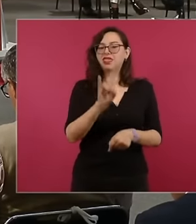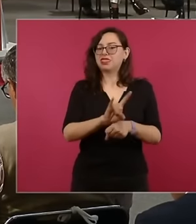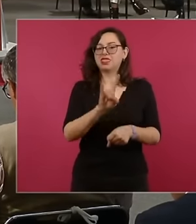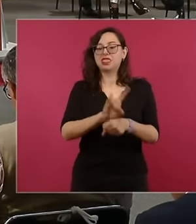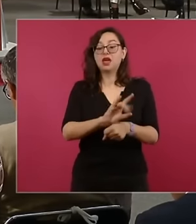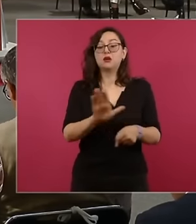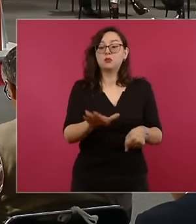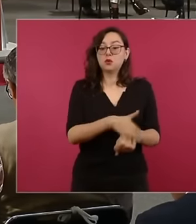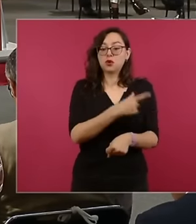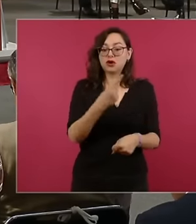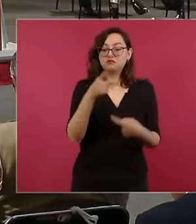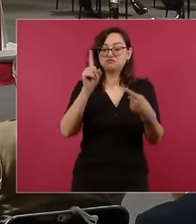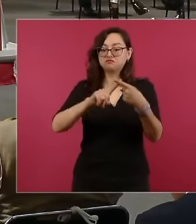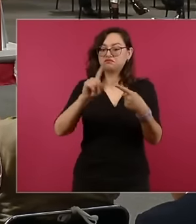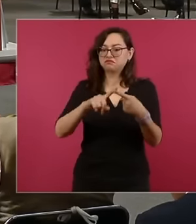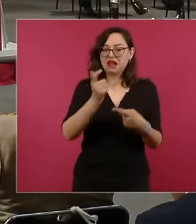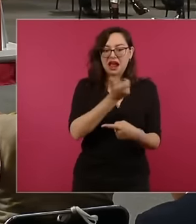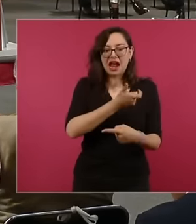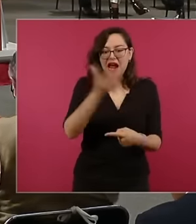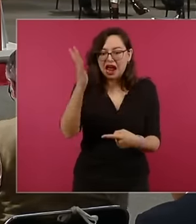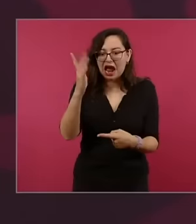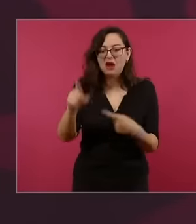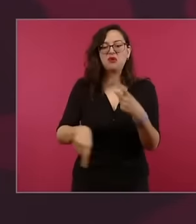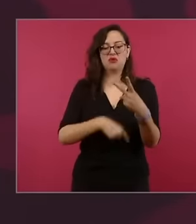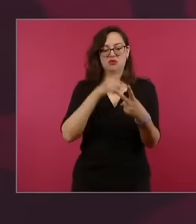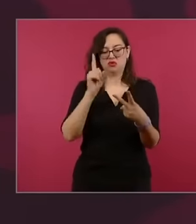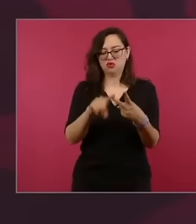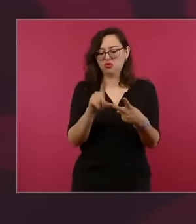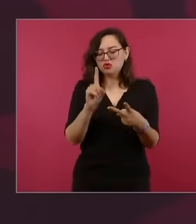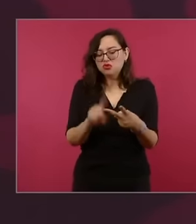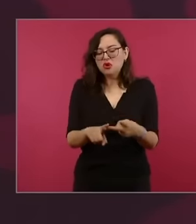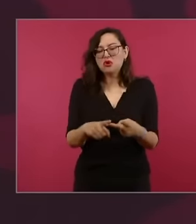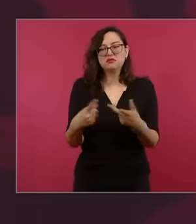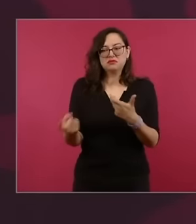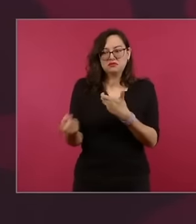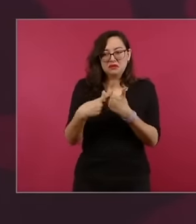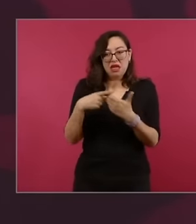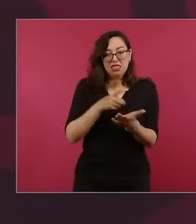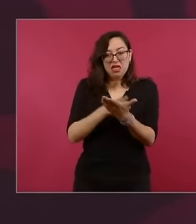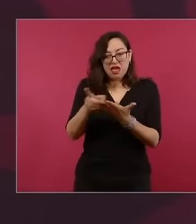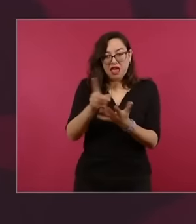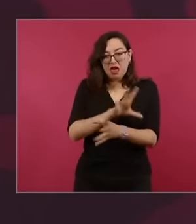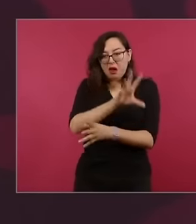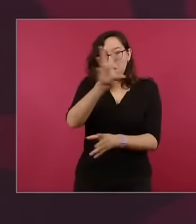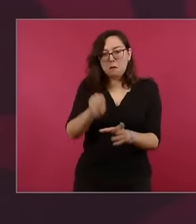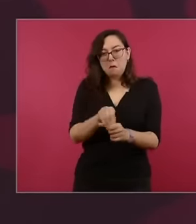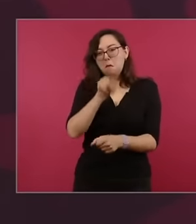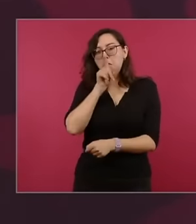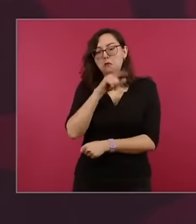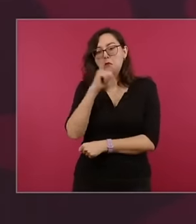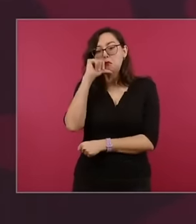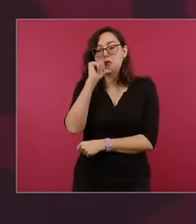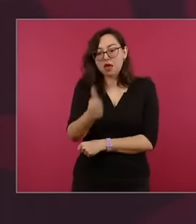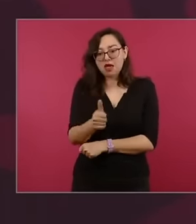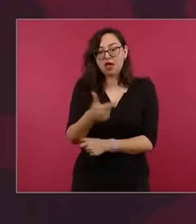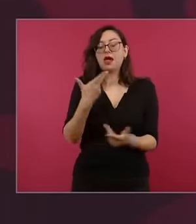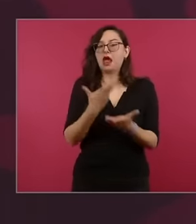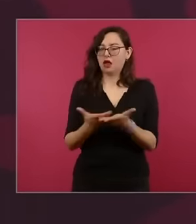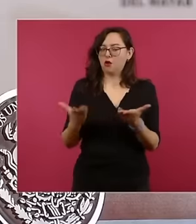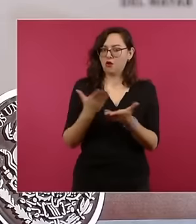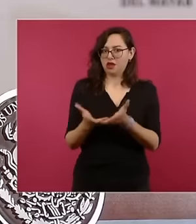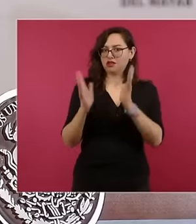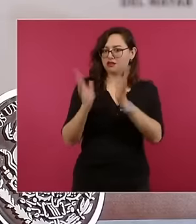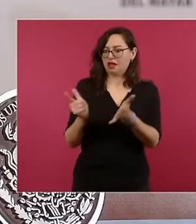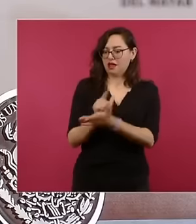También sobre trabajadoras del hogar, llevamos 60 mil trabajadoras del hogar, en este caso es una modalidad específica en la que